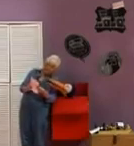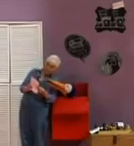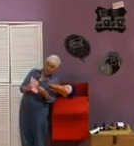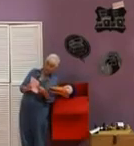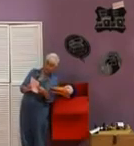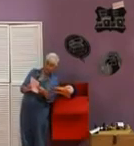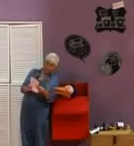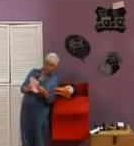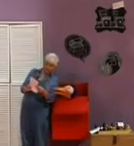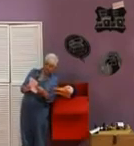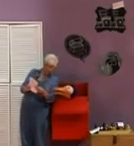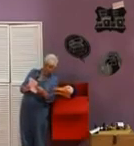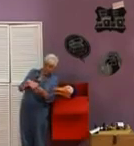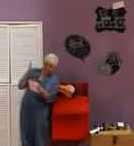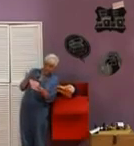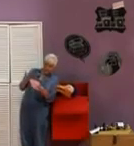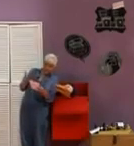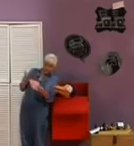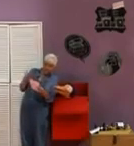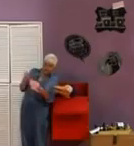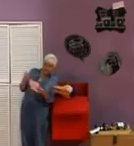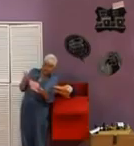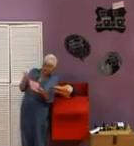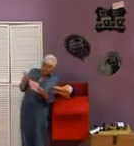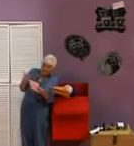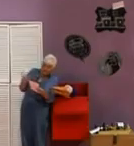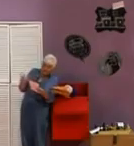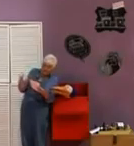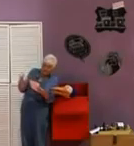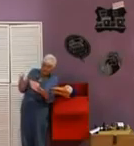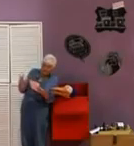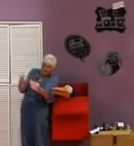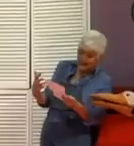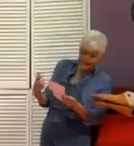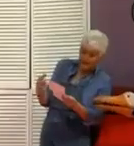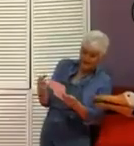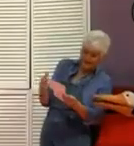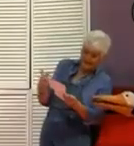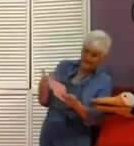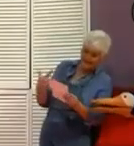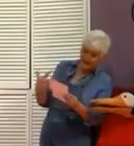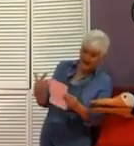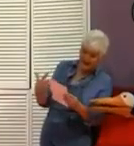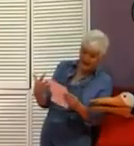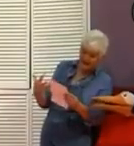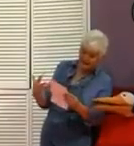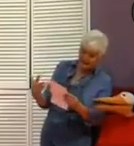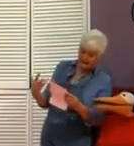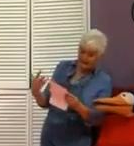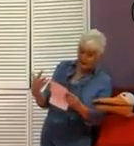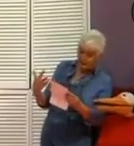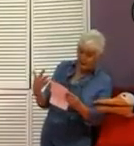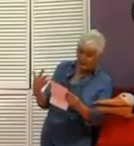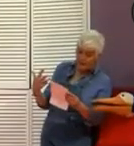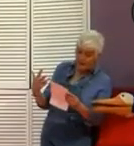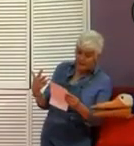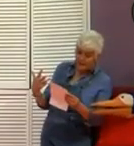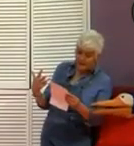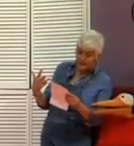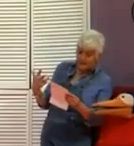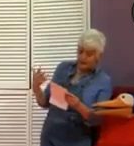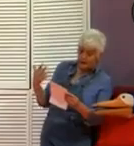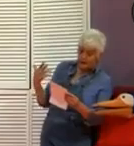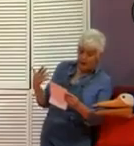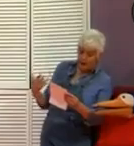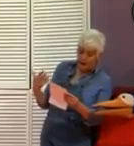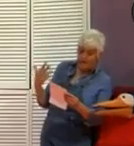tu programa y los consejos que das. Por eso te escribo, para pedirte uno. Estoy desesperada. Tengo